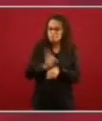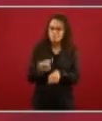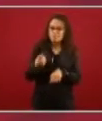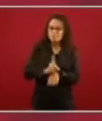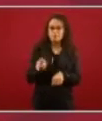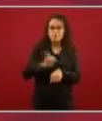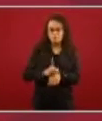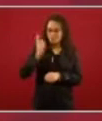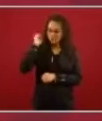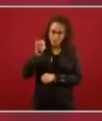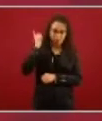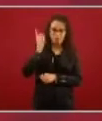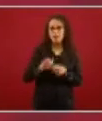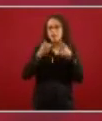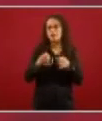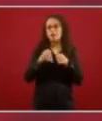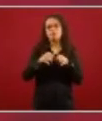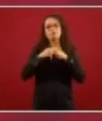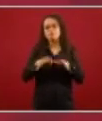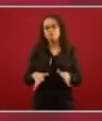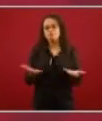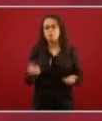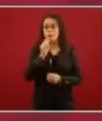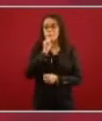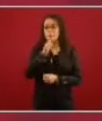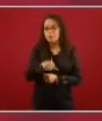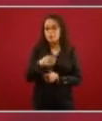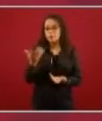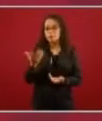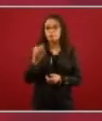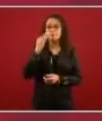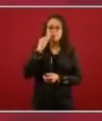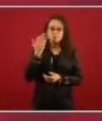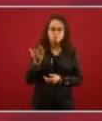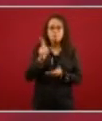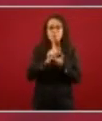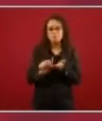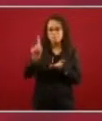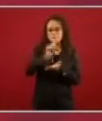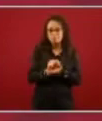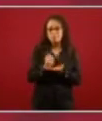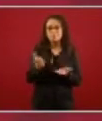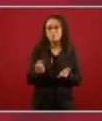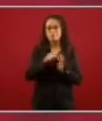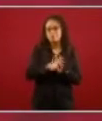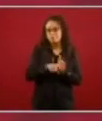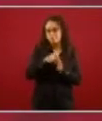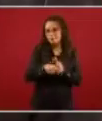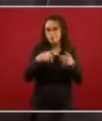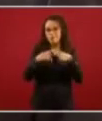Y también nos ayudan las redes sociales. Yo no